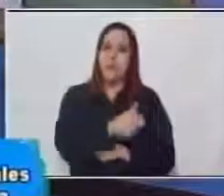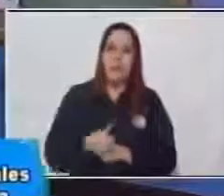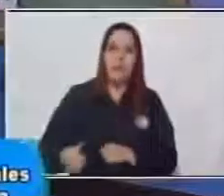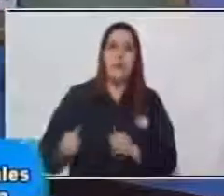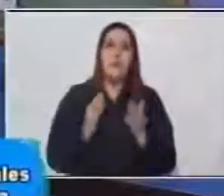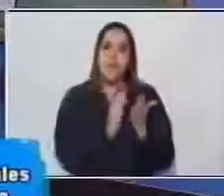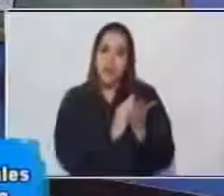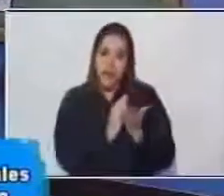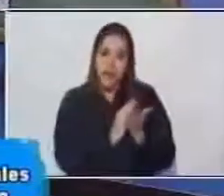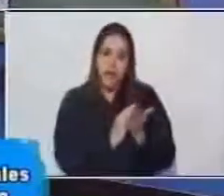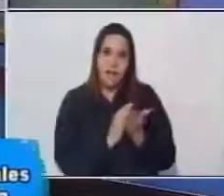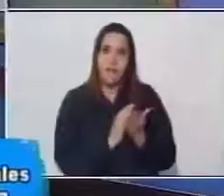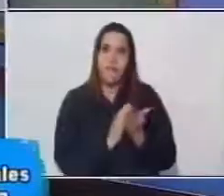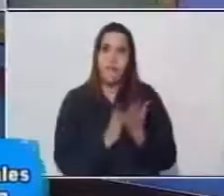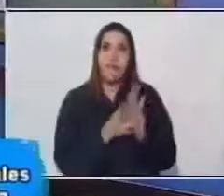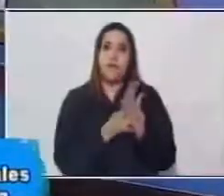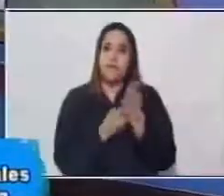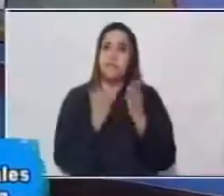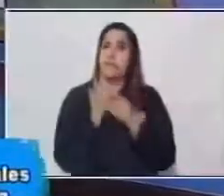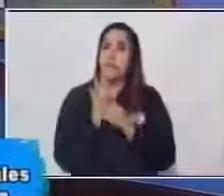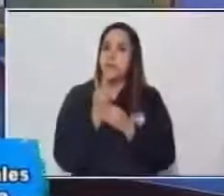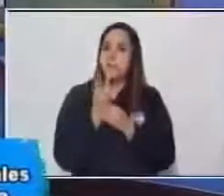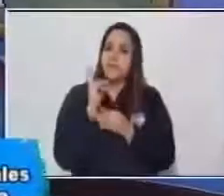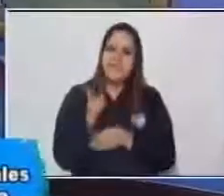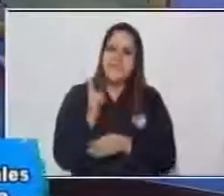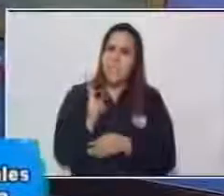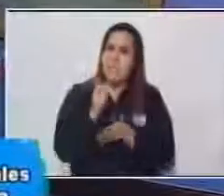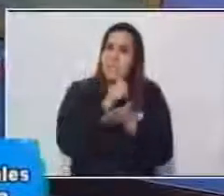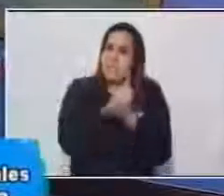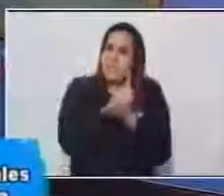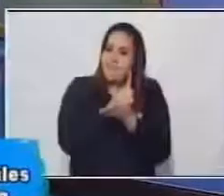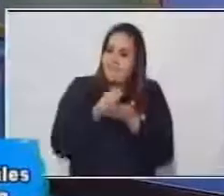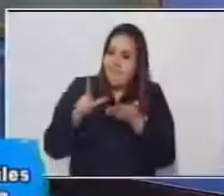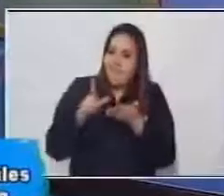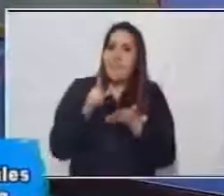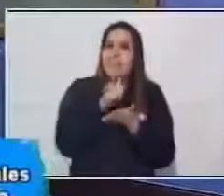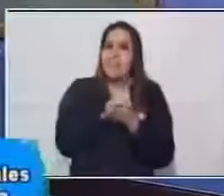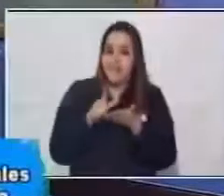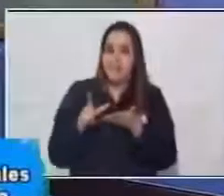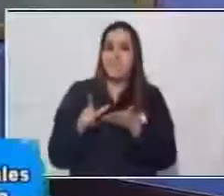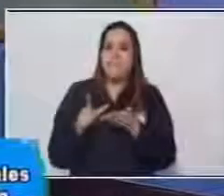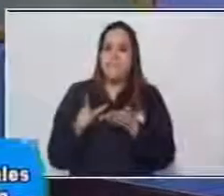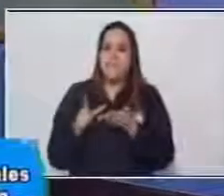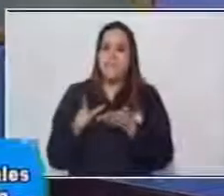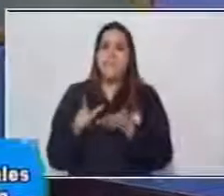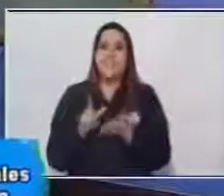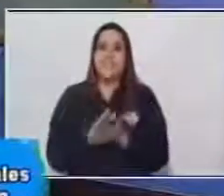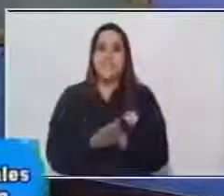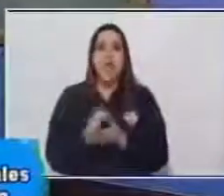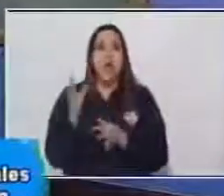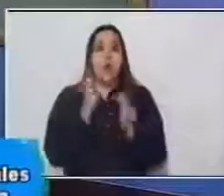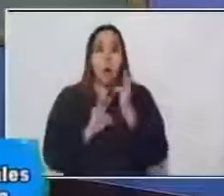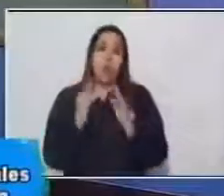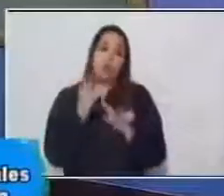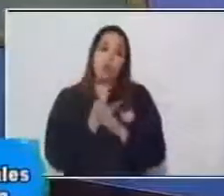agua y jabón. Las manos siempre deben estar, sí, las manos siempre deben estar muy limpias. O